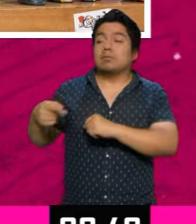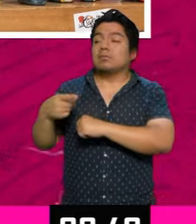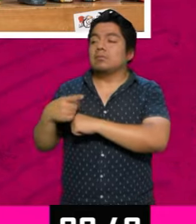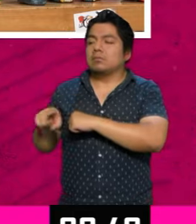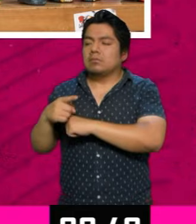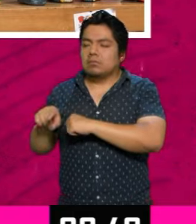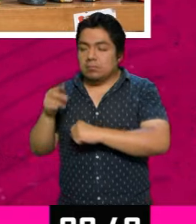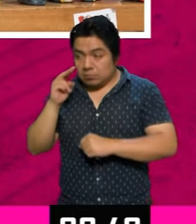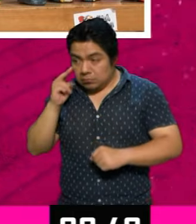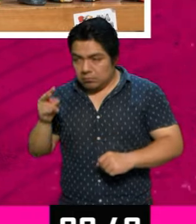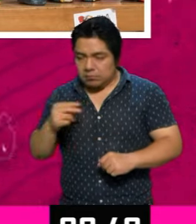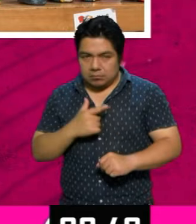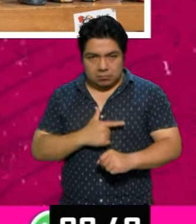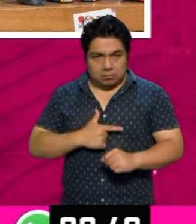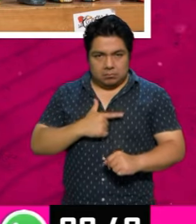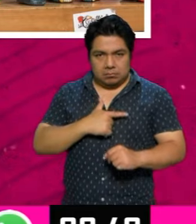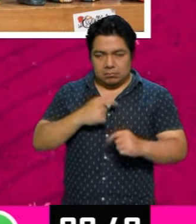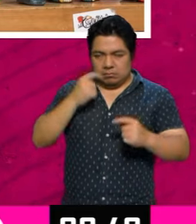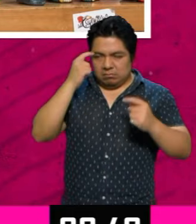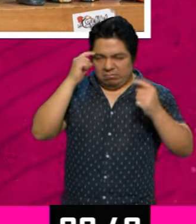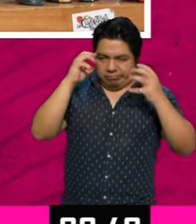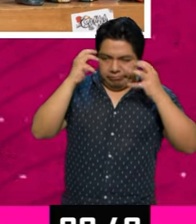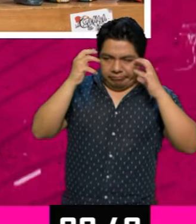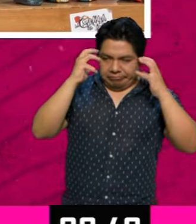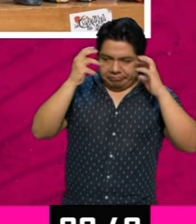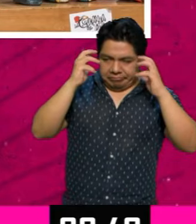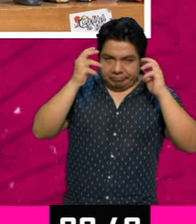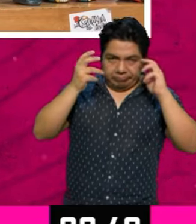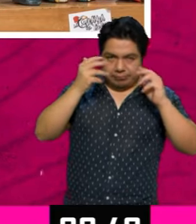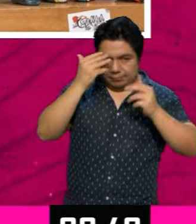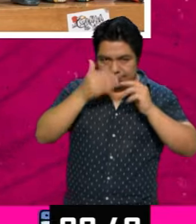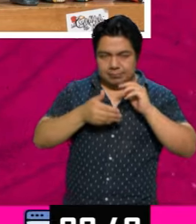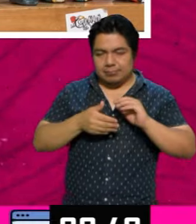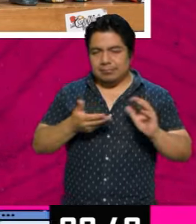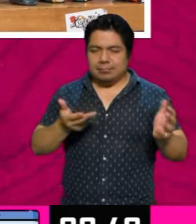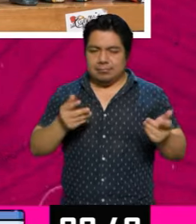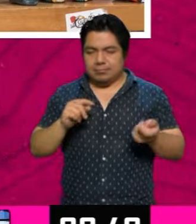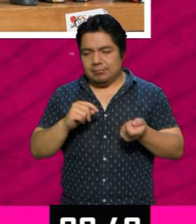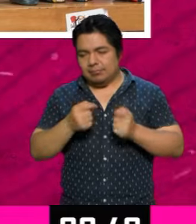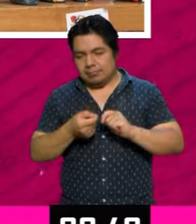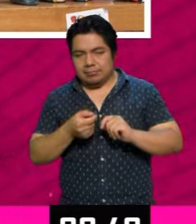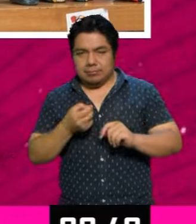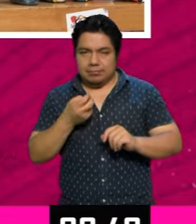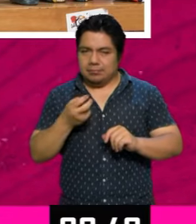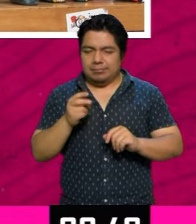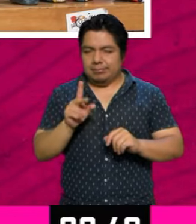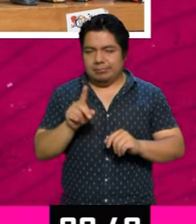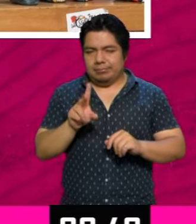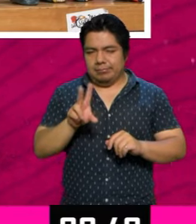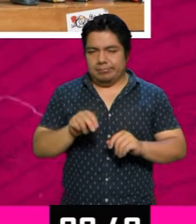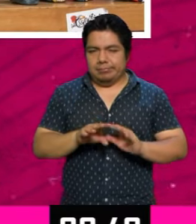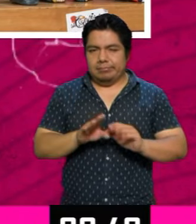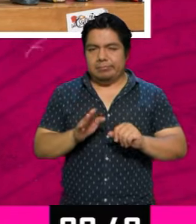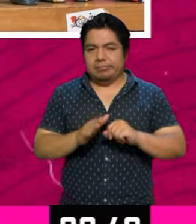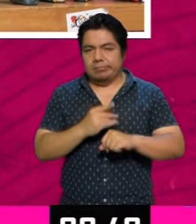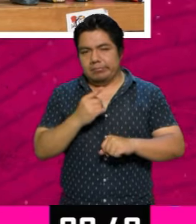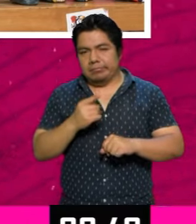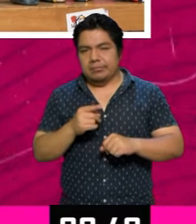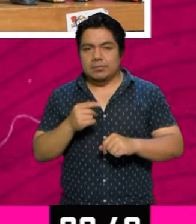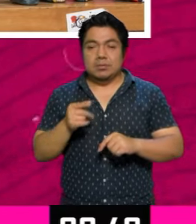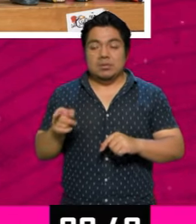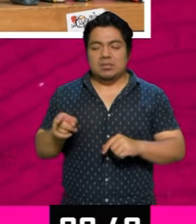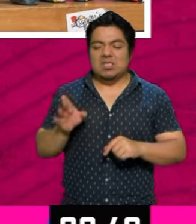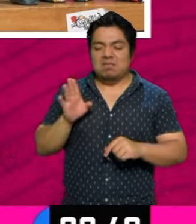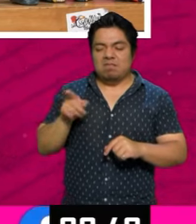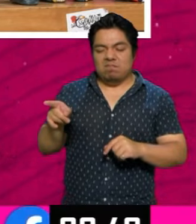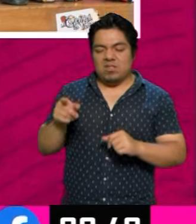ya empieza la distorsión. A torcerse. A torcerse, sí. Eso ya no se vale. ¿Por qué? No se vale desear el mal del